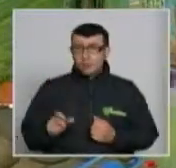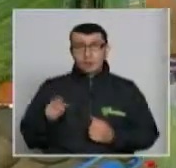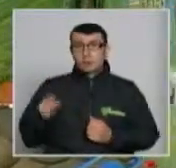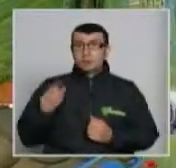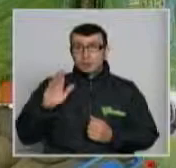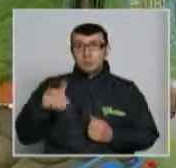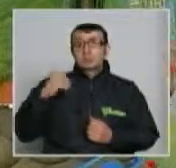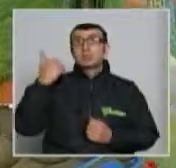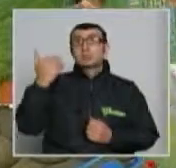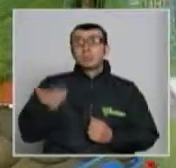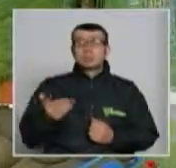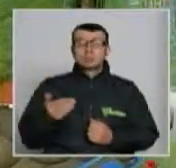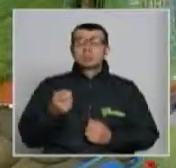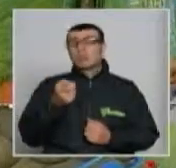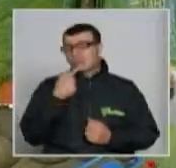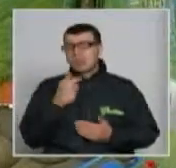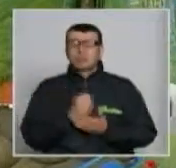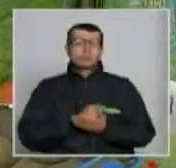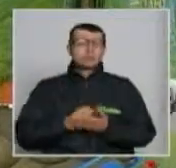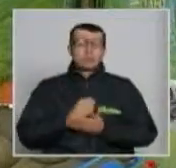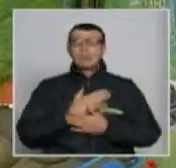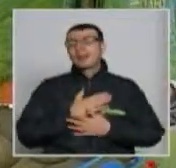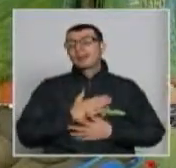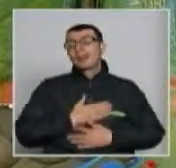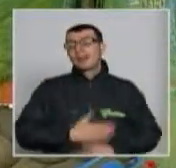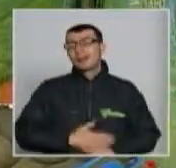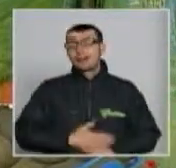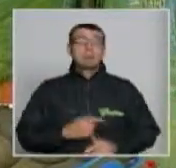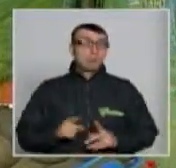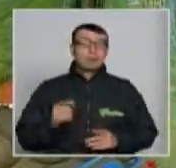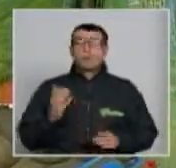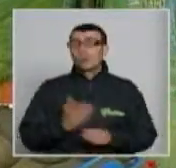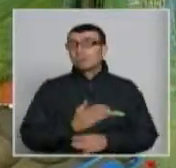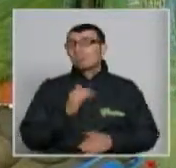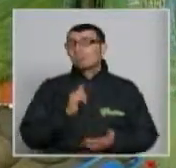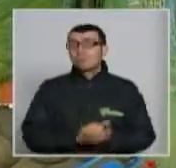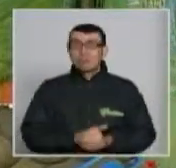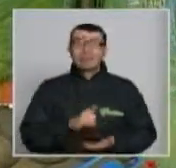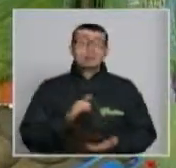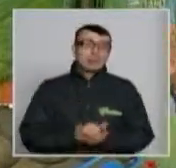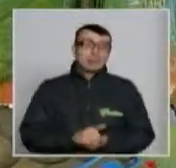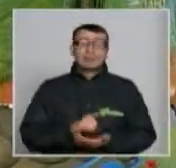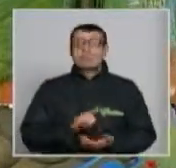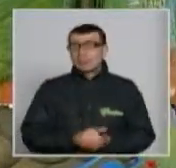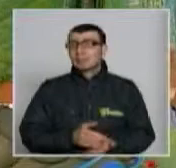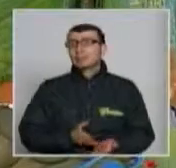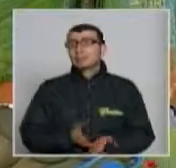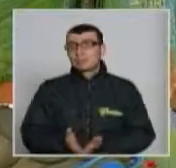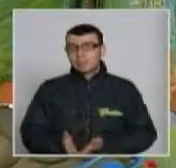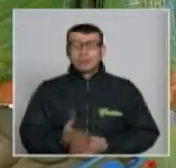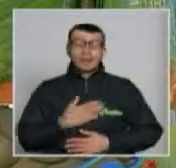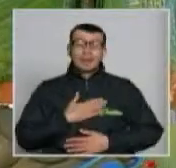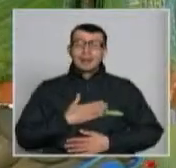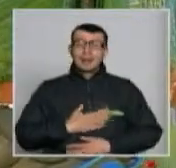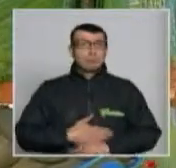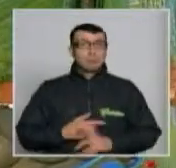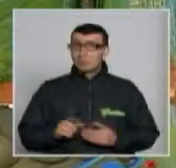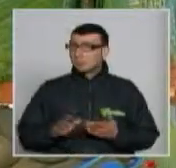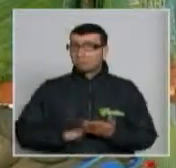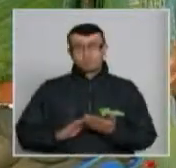tratada con analgésicos, con calmantes, con todos esos medicamentos y el paciente realmente se calma, pero no se